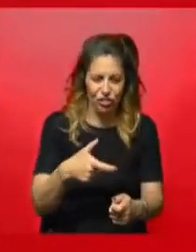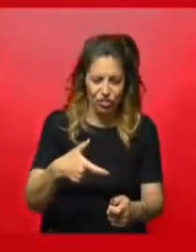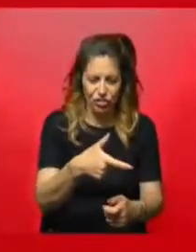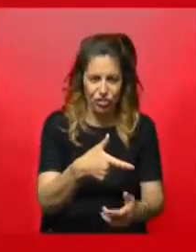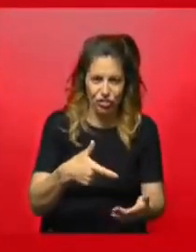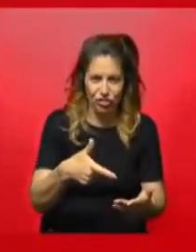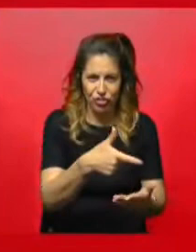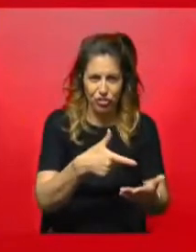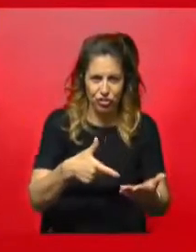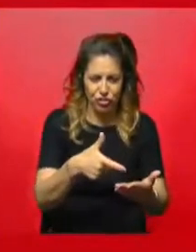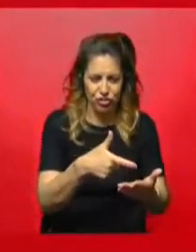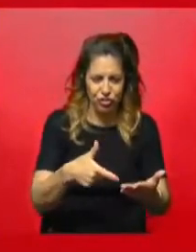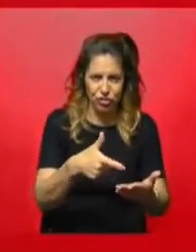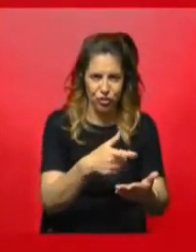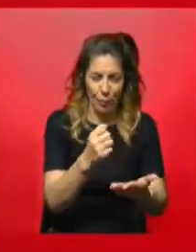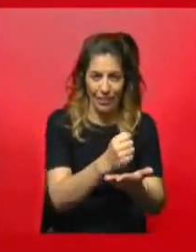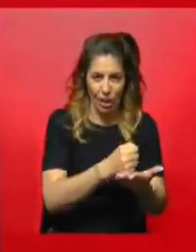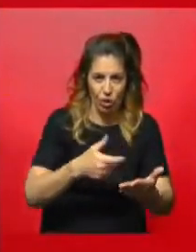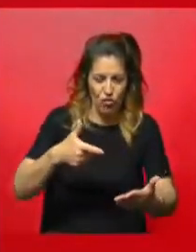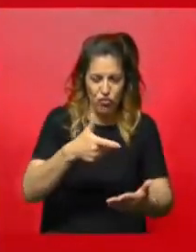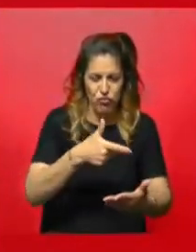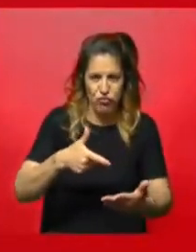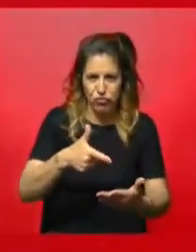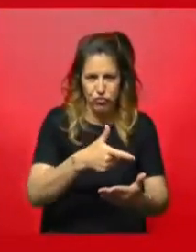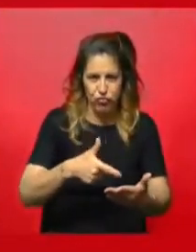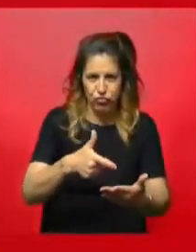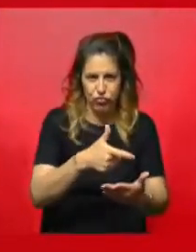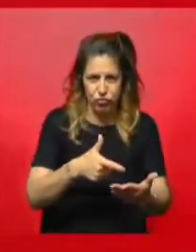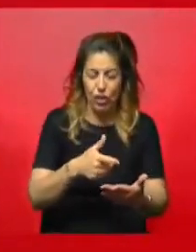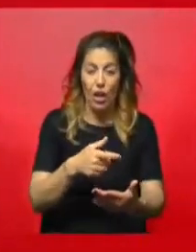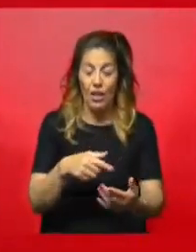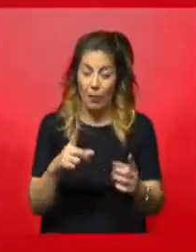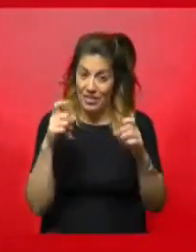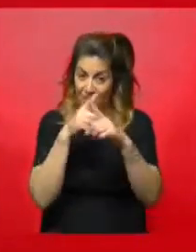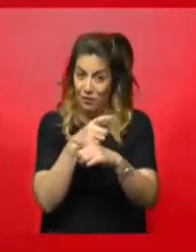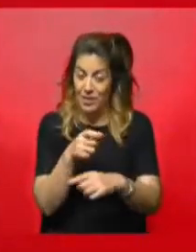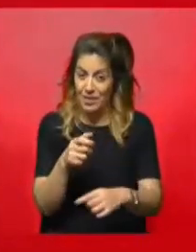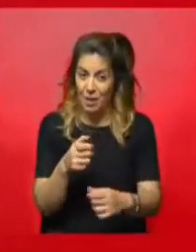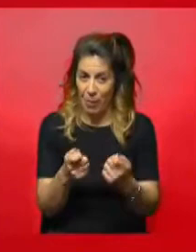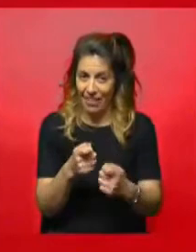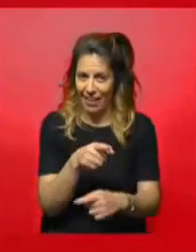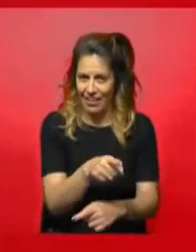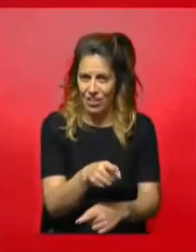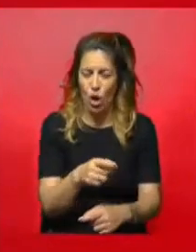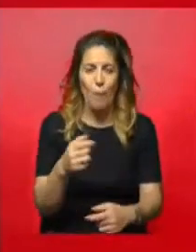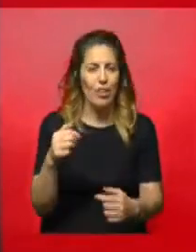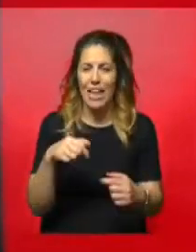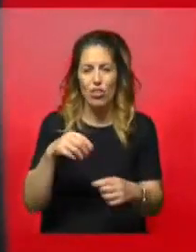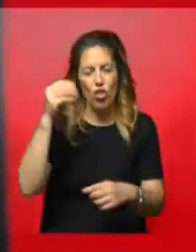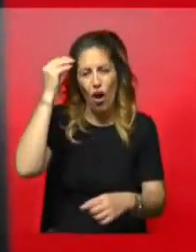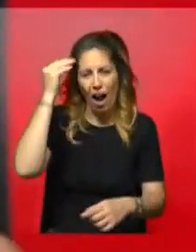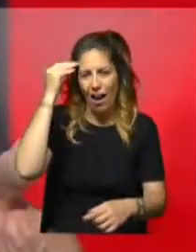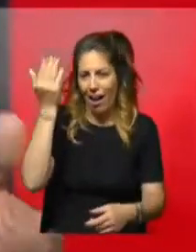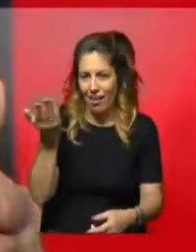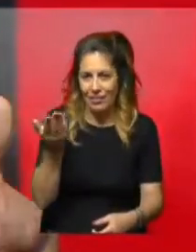El aerógrafo como le llamo yo casi la aerógrafo del tatuador Este pero está todo acá Entonces